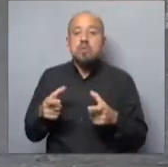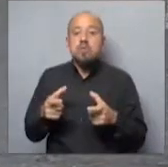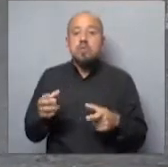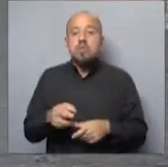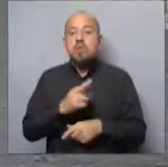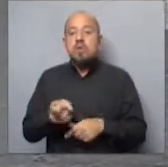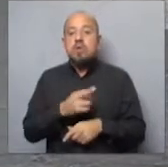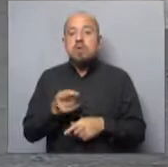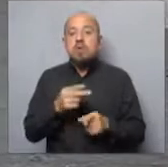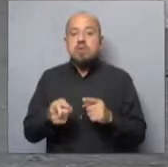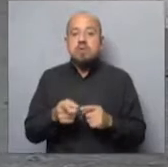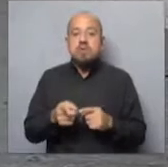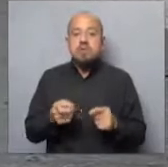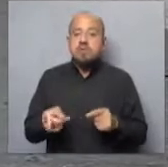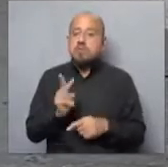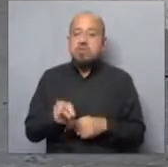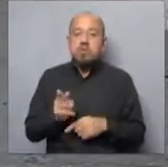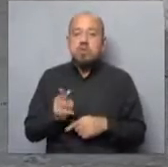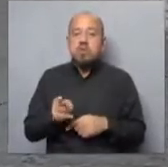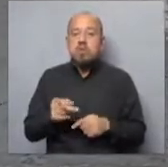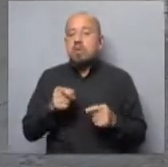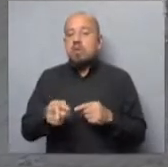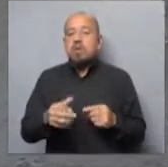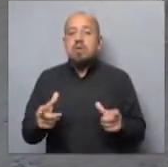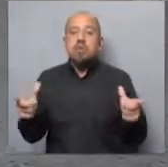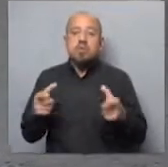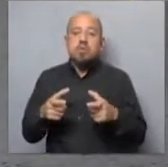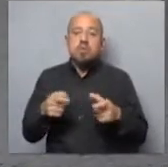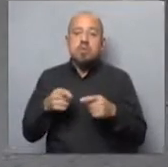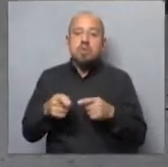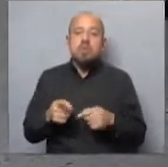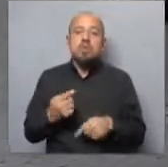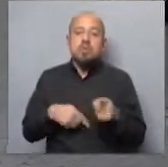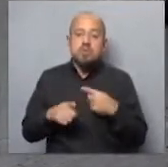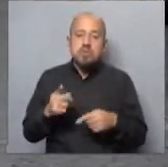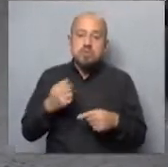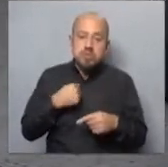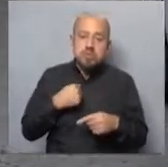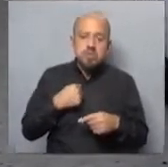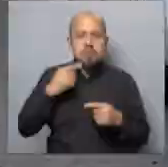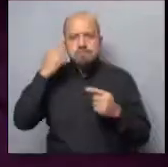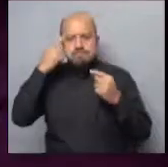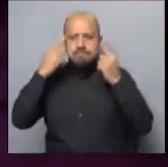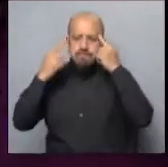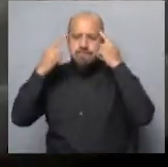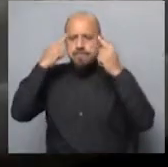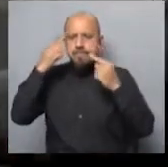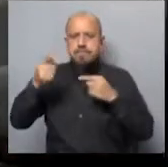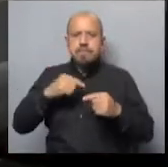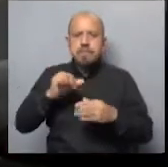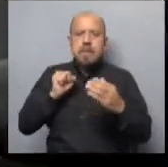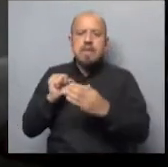raras y le prohibieron al señor que nos dejara entrar. Así que yo me las ingenié ahí en